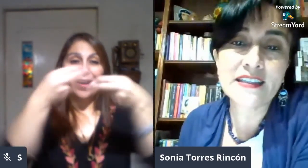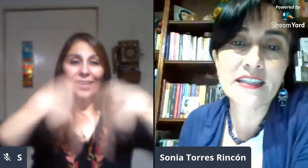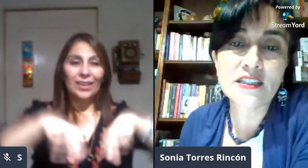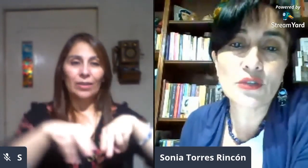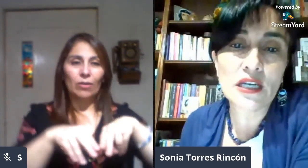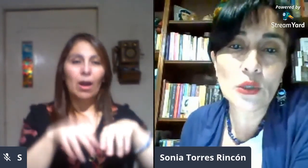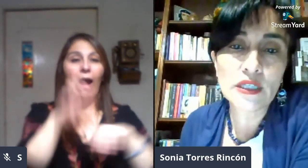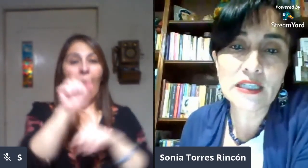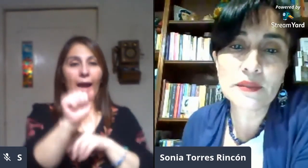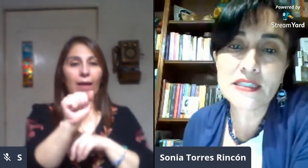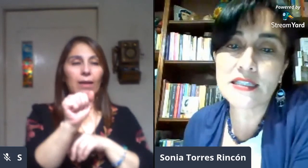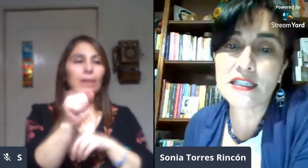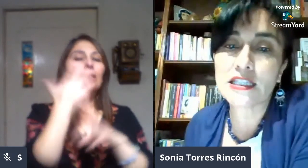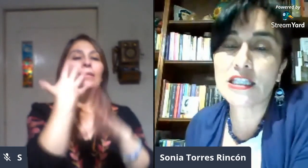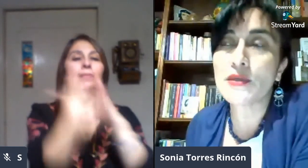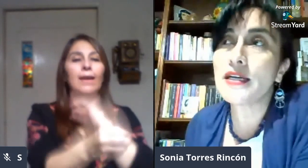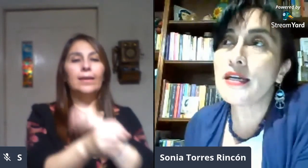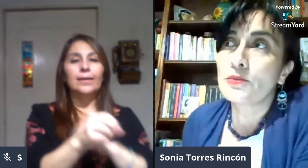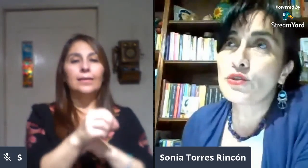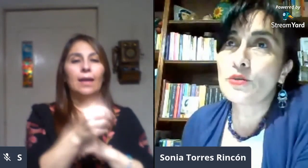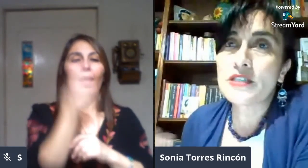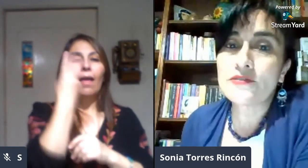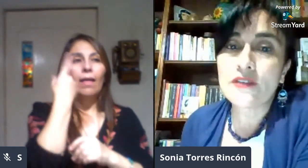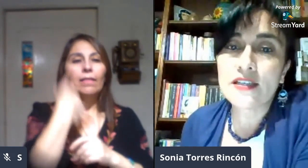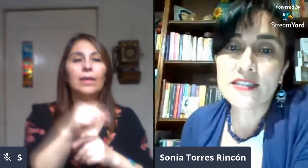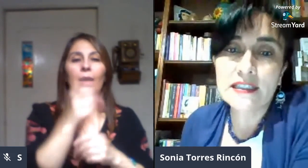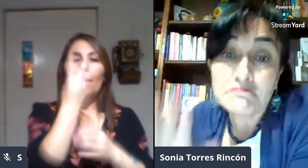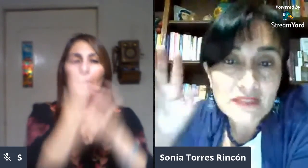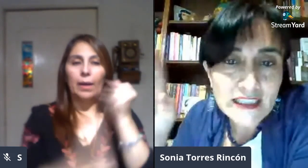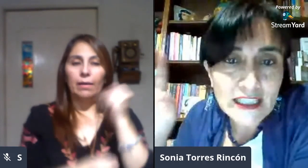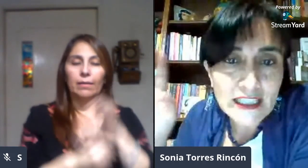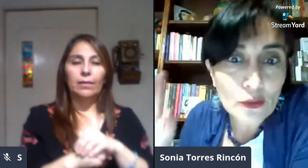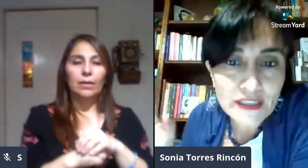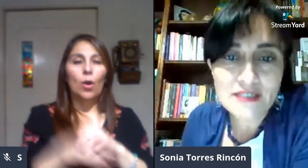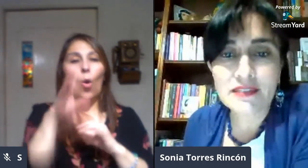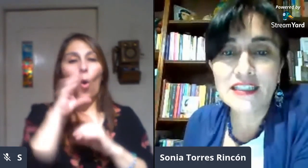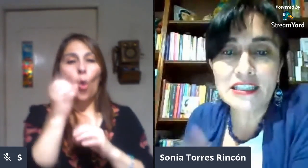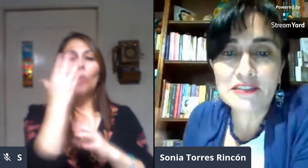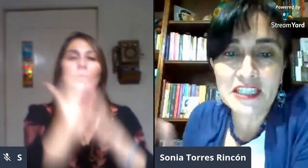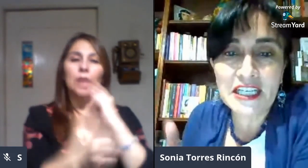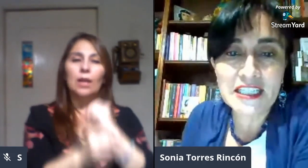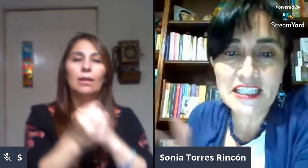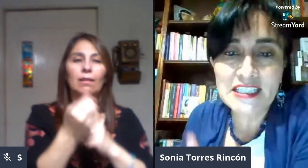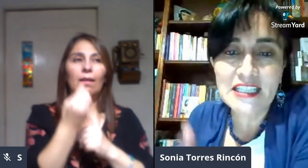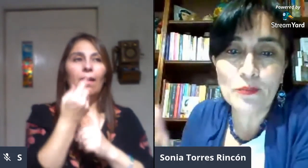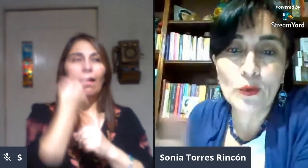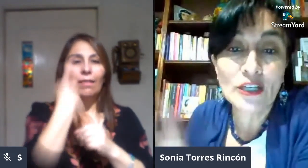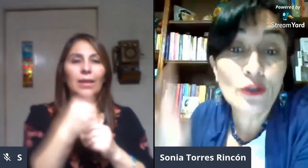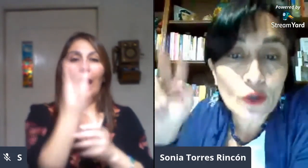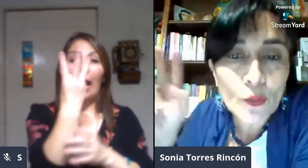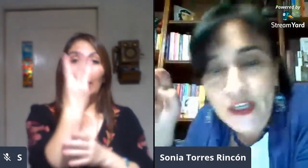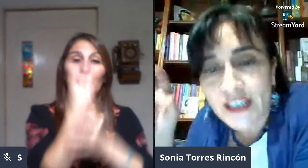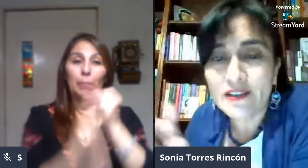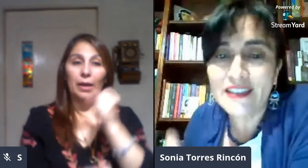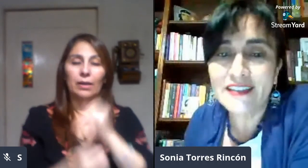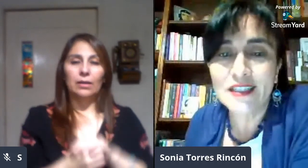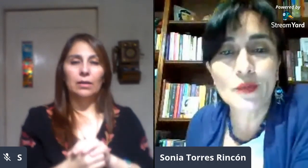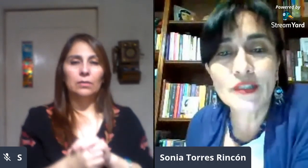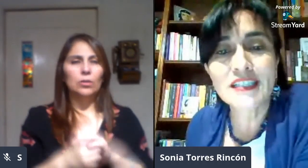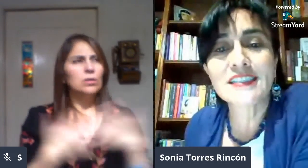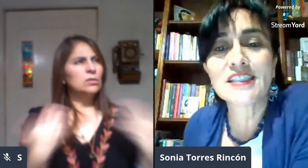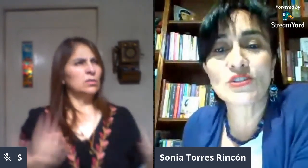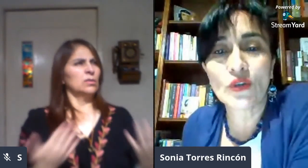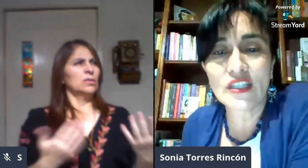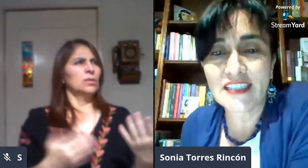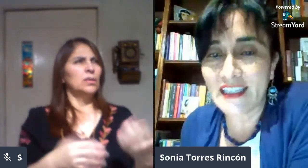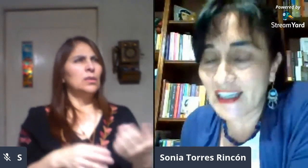podría entender dentro de la lógica administrativa, mucho más fácil, entre comillas, identificar quiénes pueden o no pueden, entre